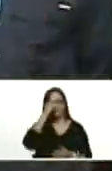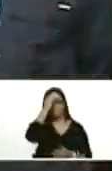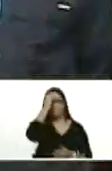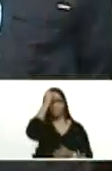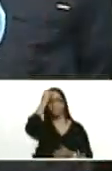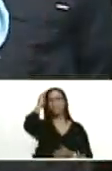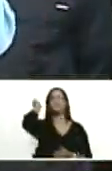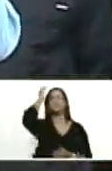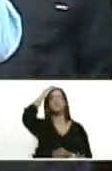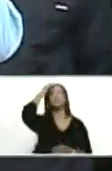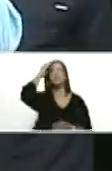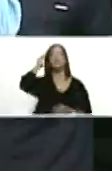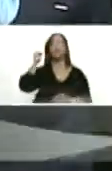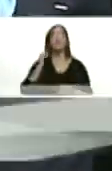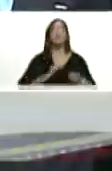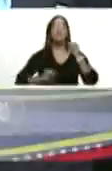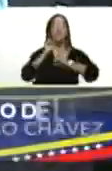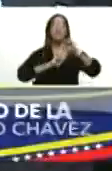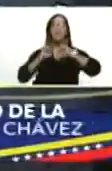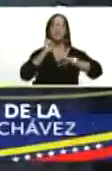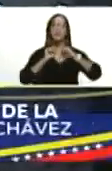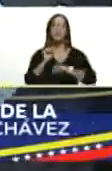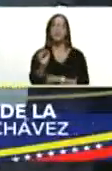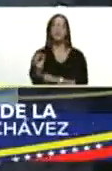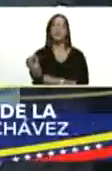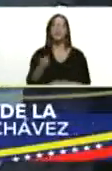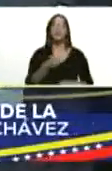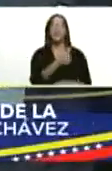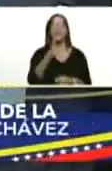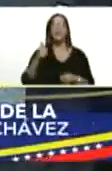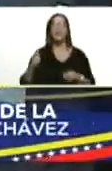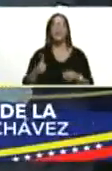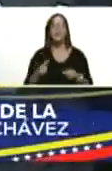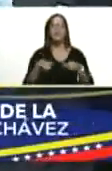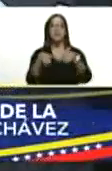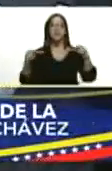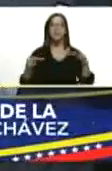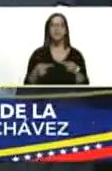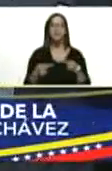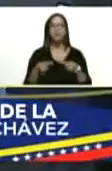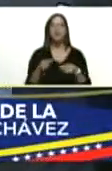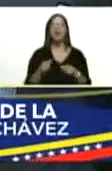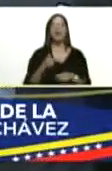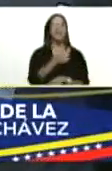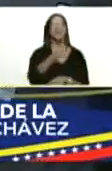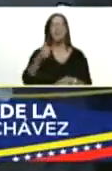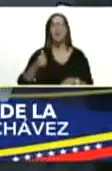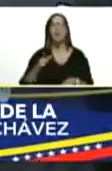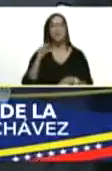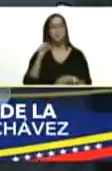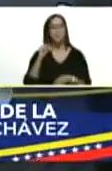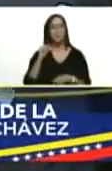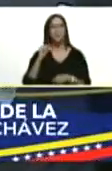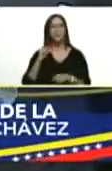defendida a pulso en cada coyuntura, en cada momento.